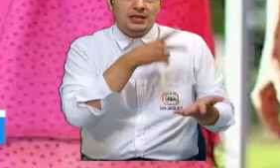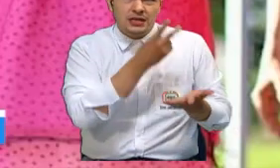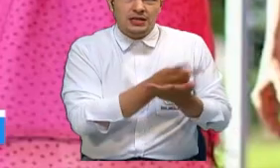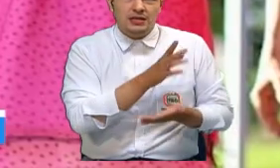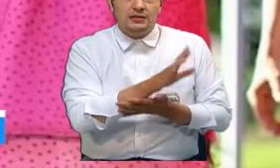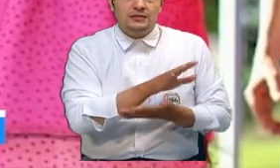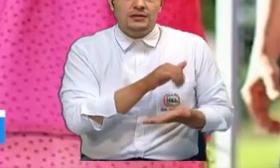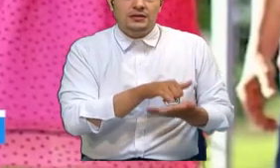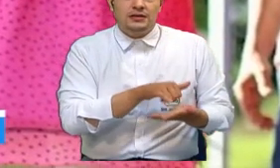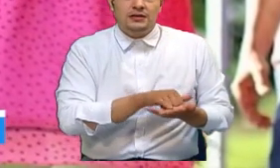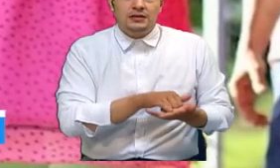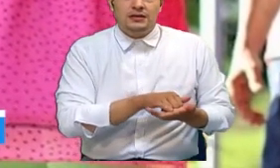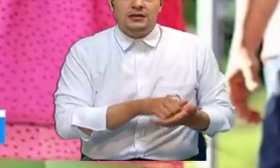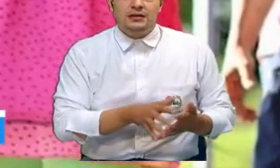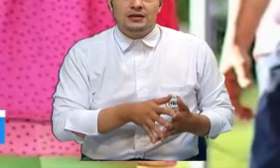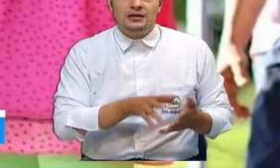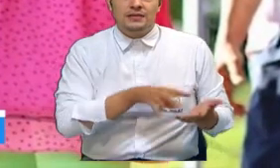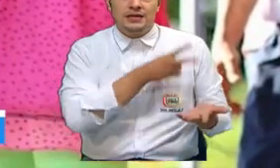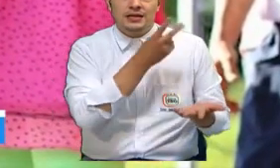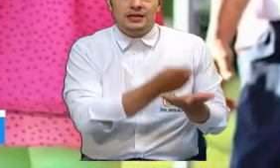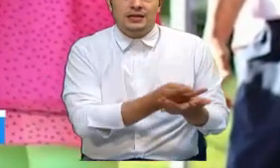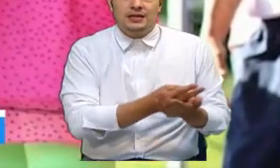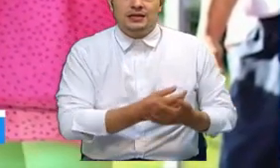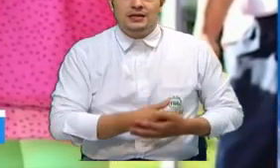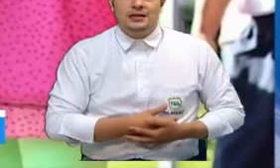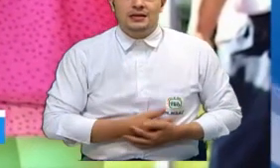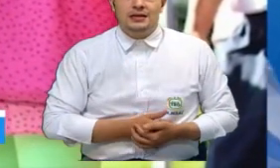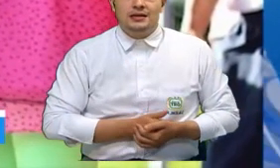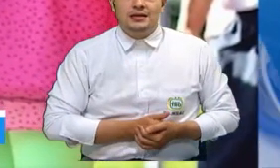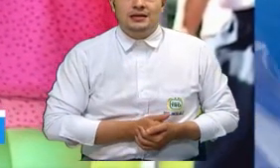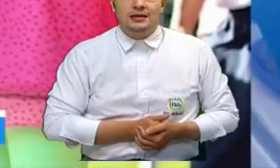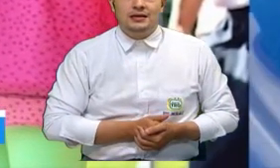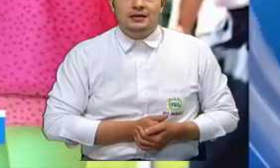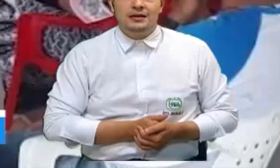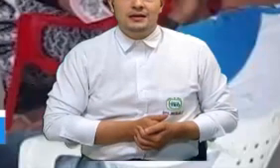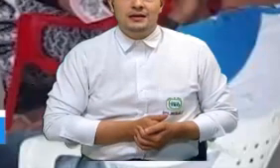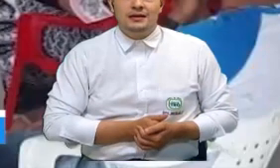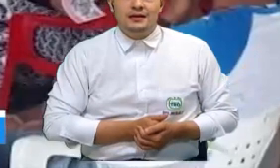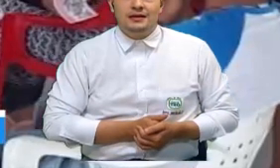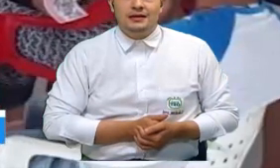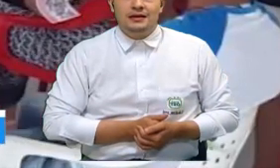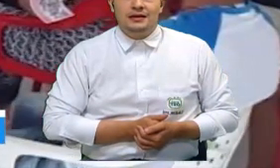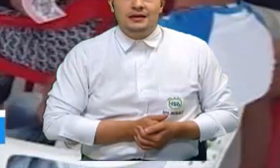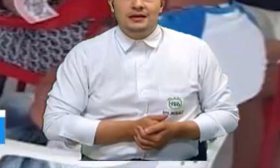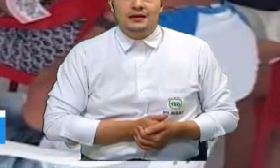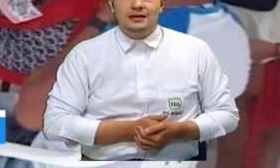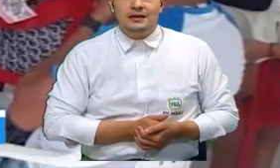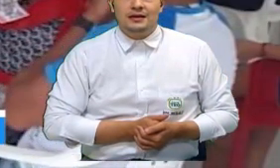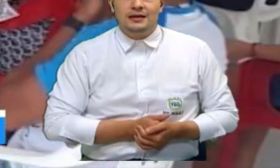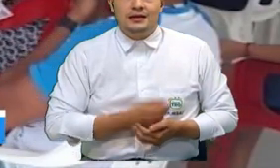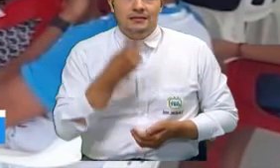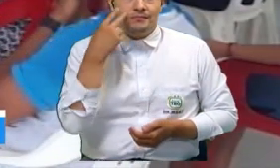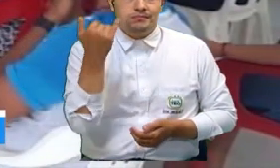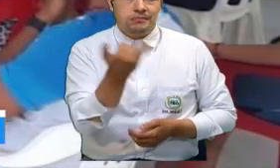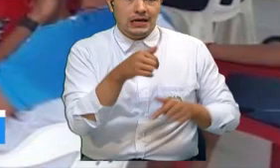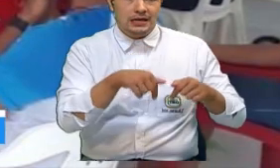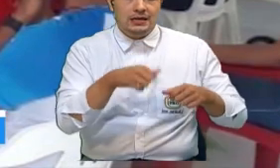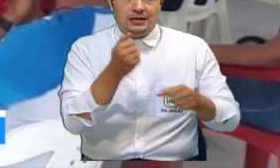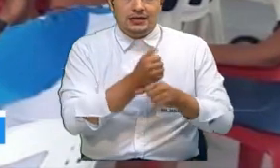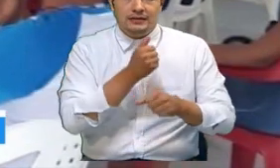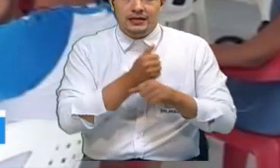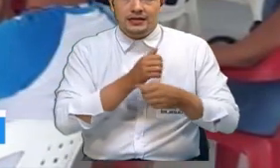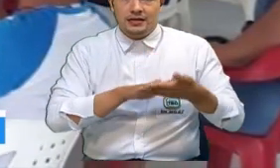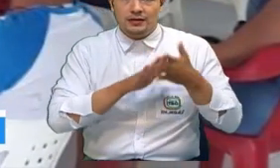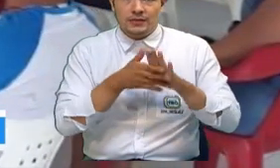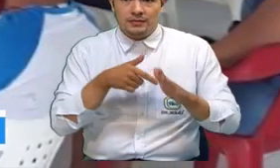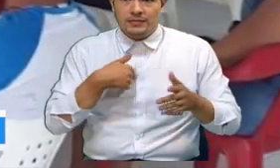Felices. Me caí, ahí está cuando estábamos trabajando con niños, aquí trabajando con comunidad, porque